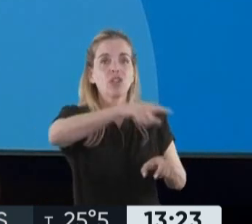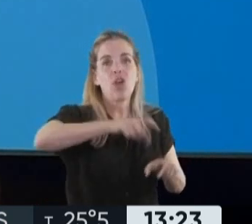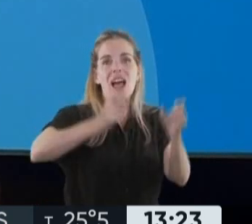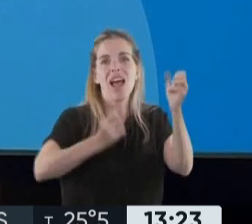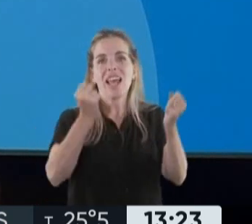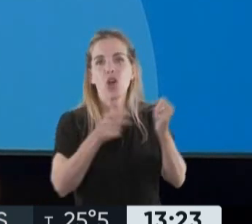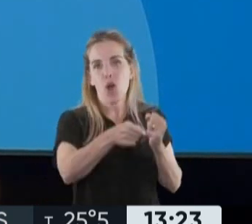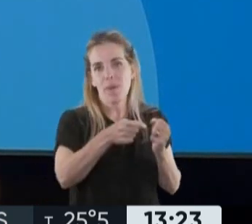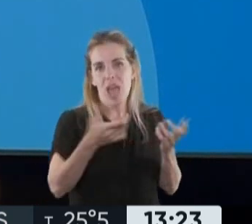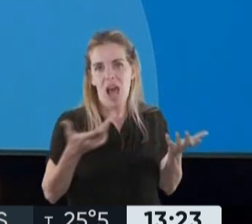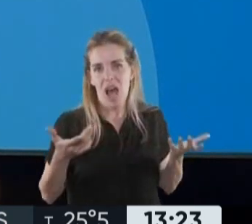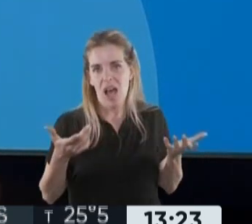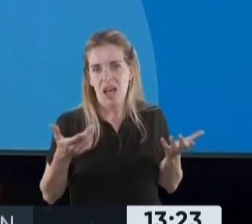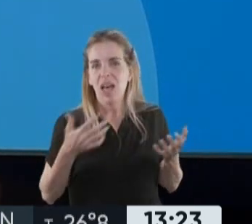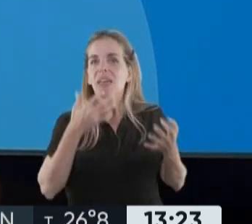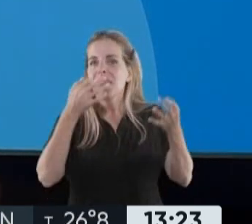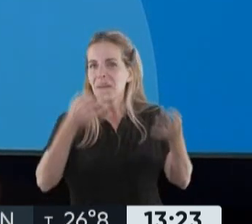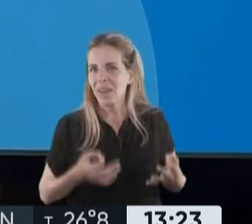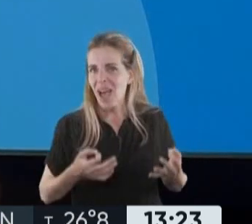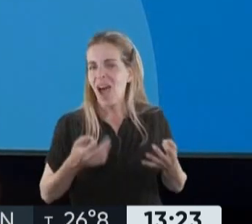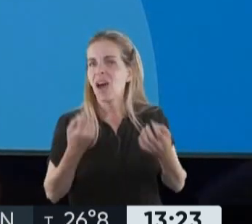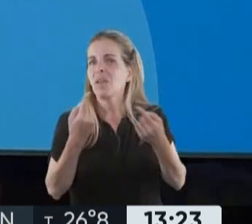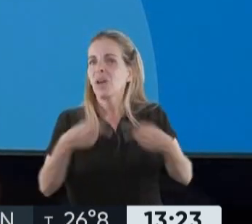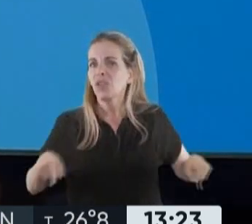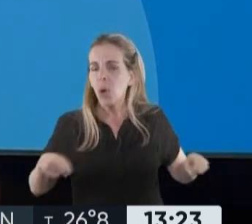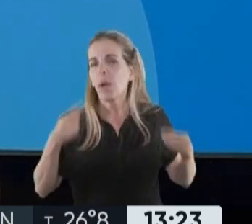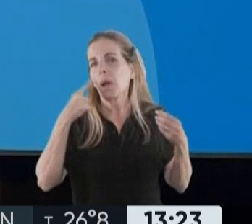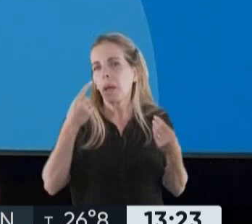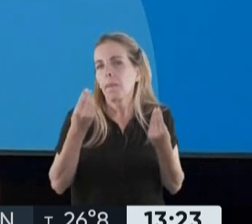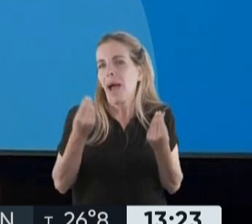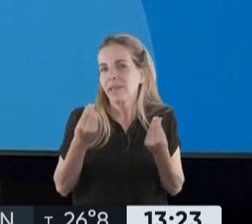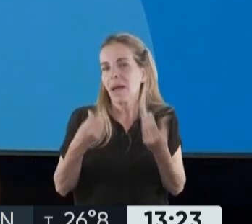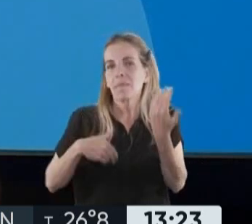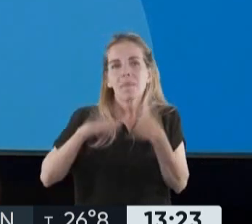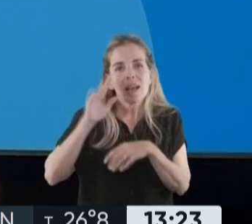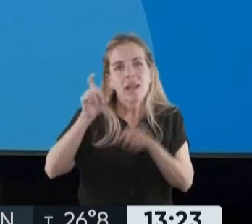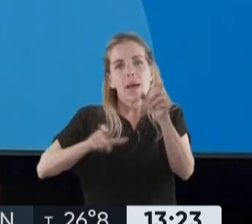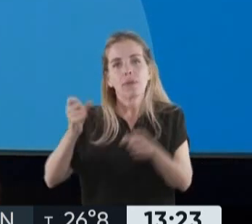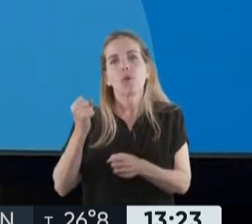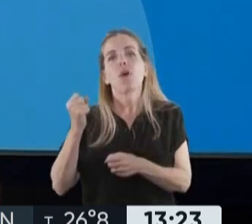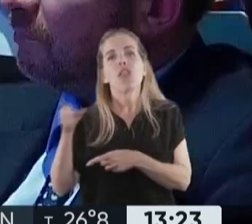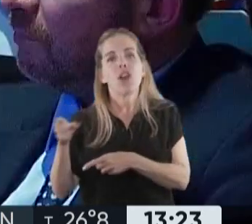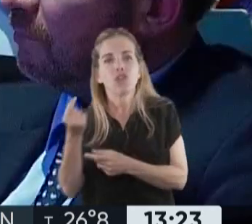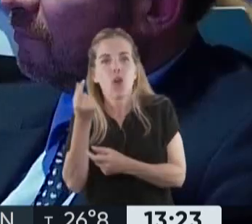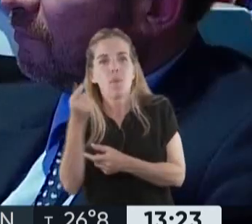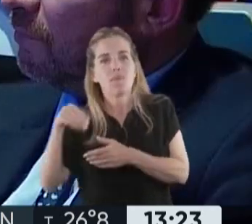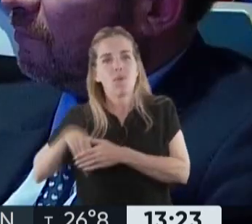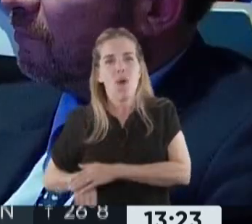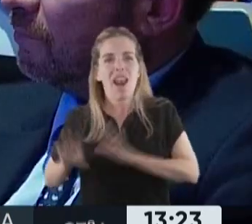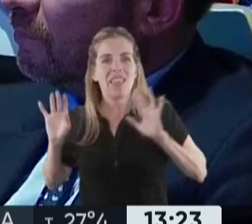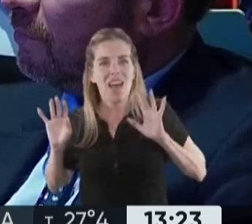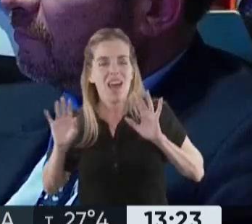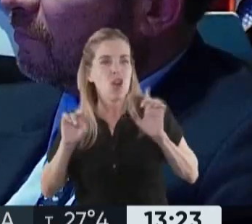No existe. Lo que se derrama va al bolsillo del poderoso. No va a los